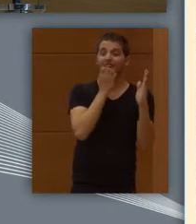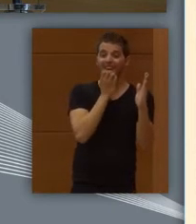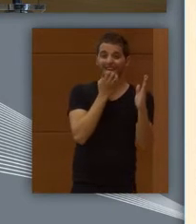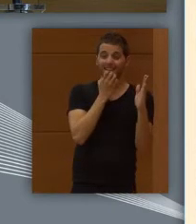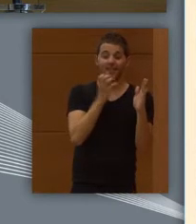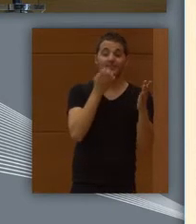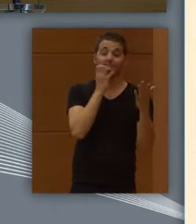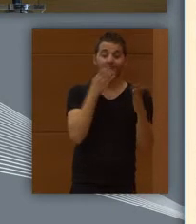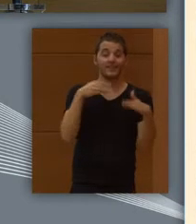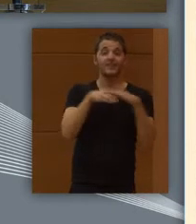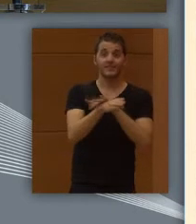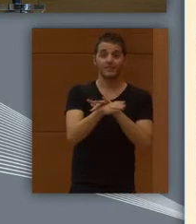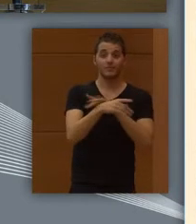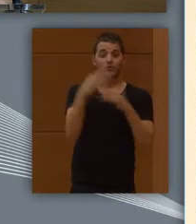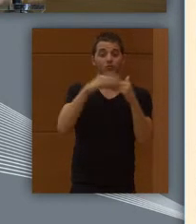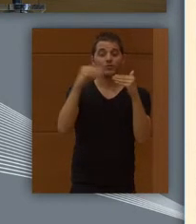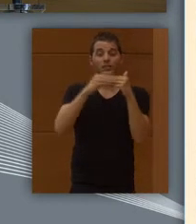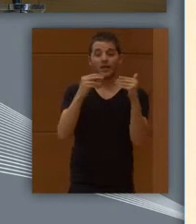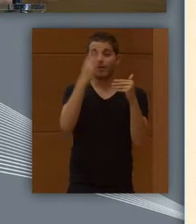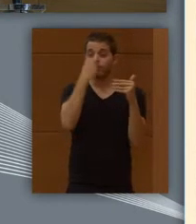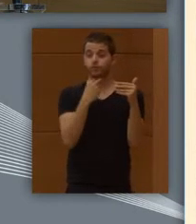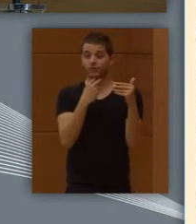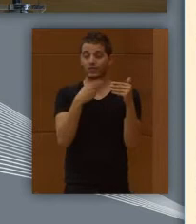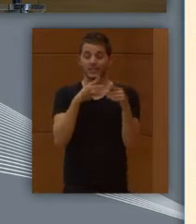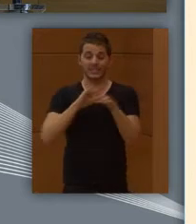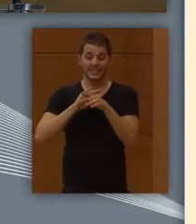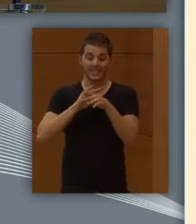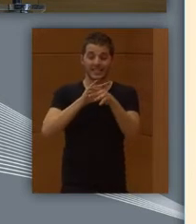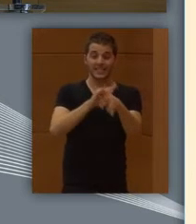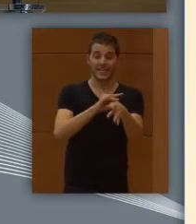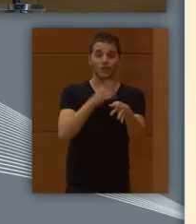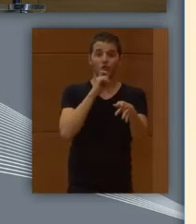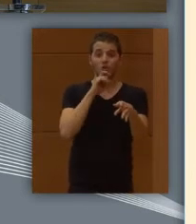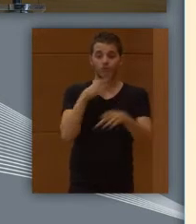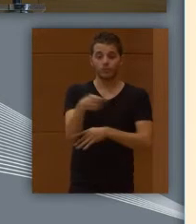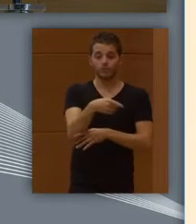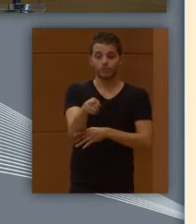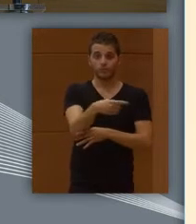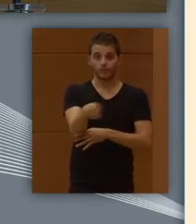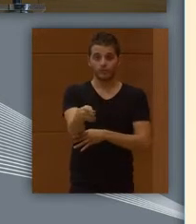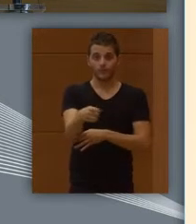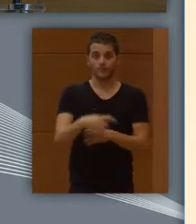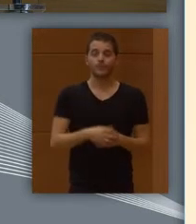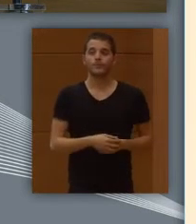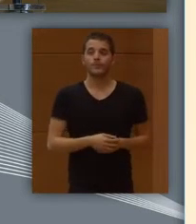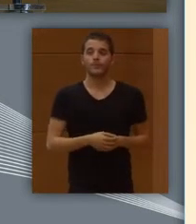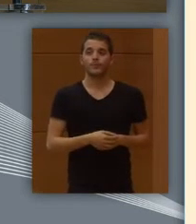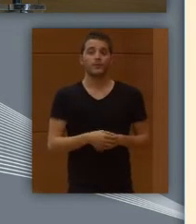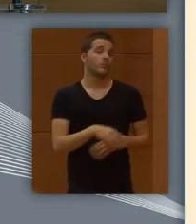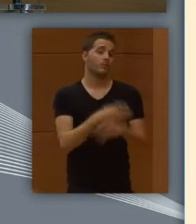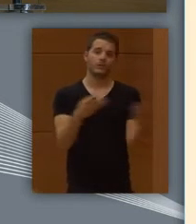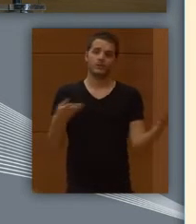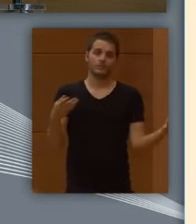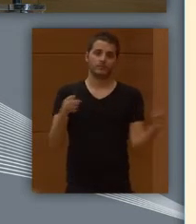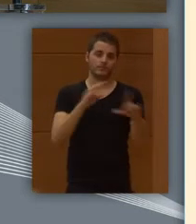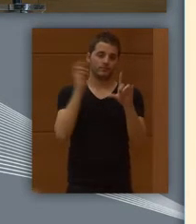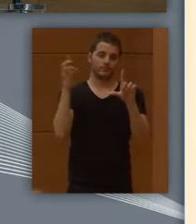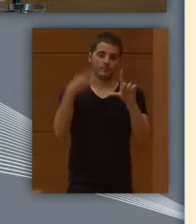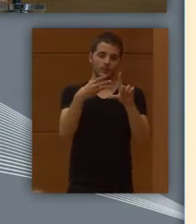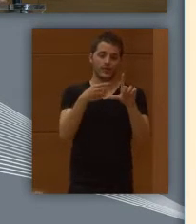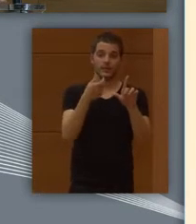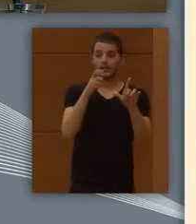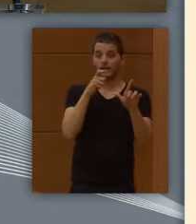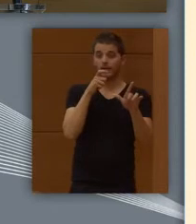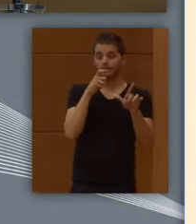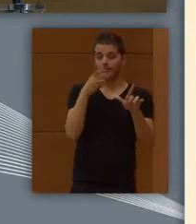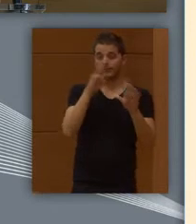a través de usuarios invidentes guiado a través del bastón. Bueno, obviamente la web de Predif,